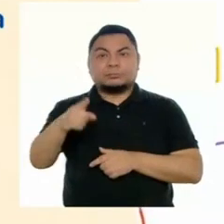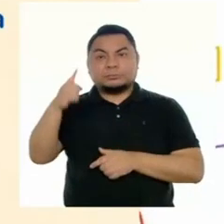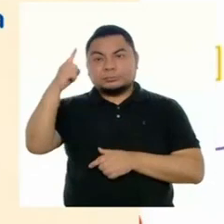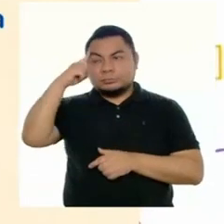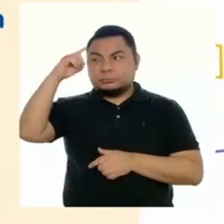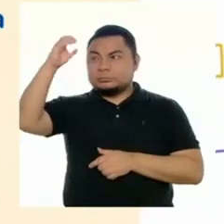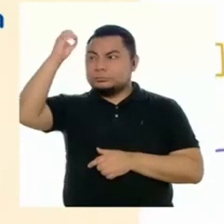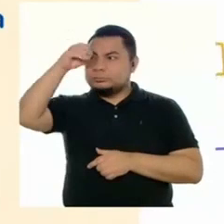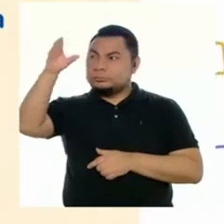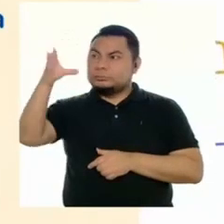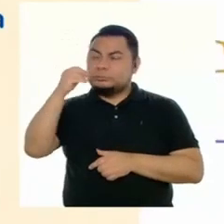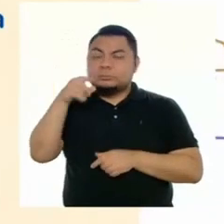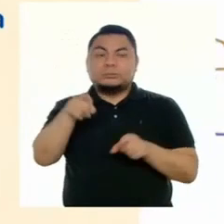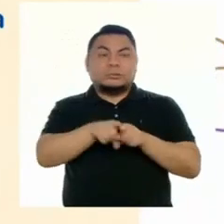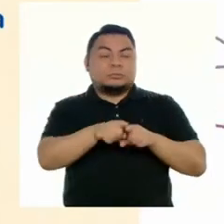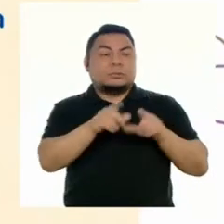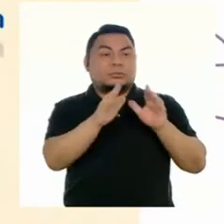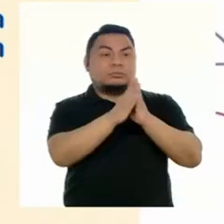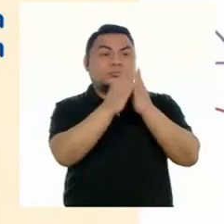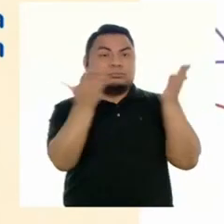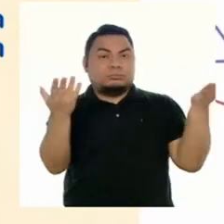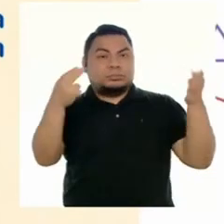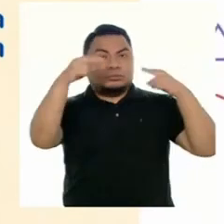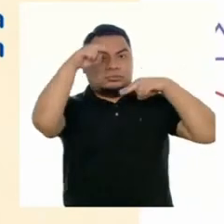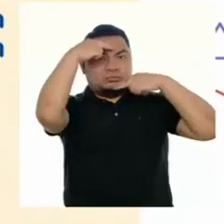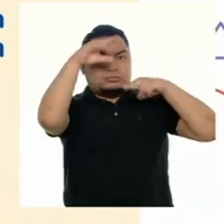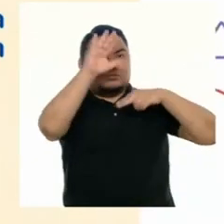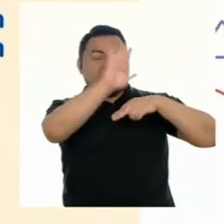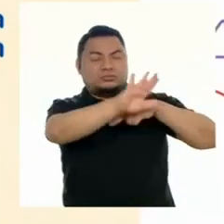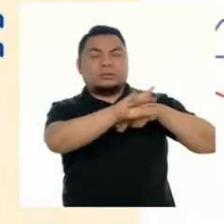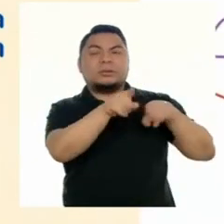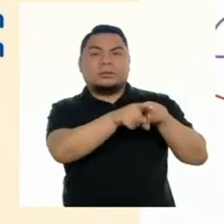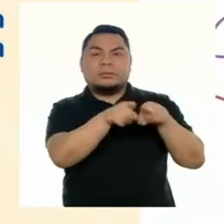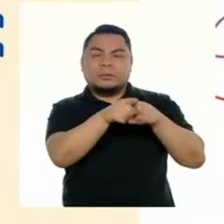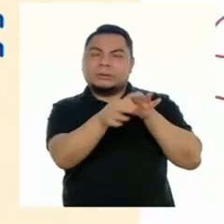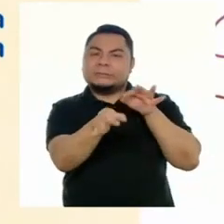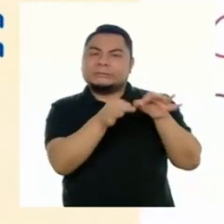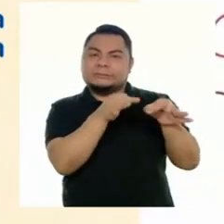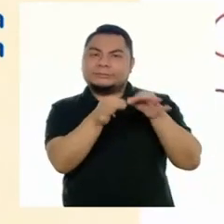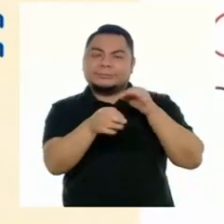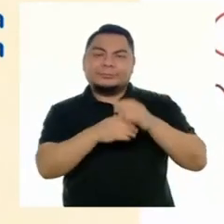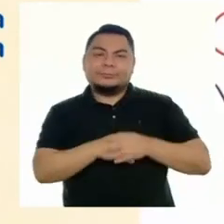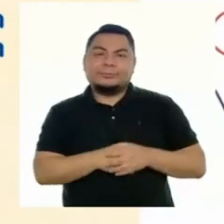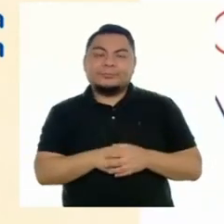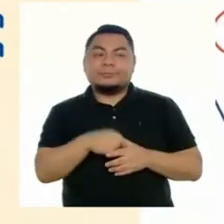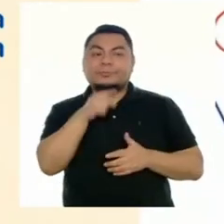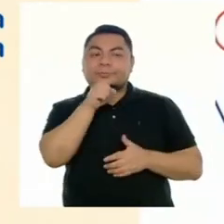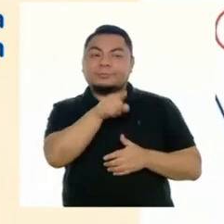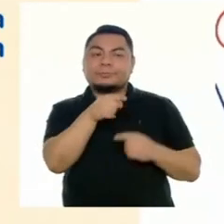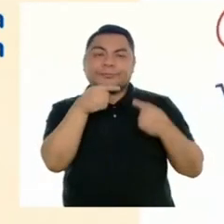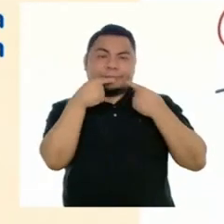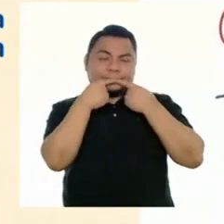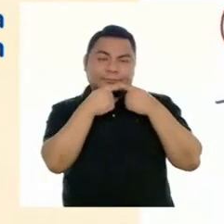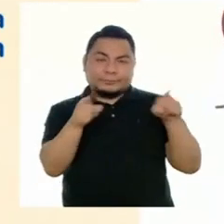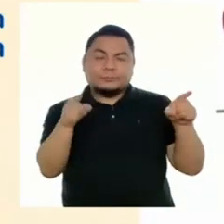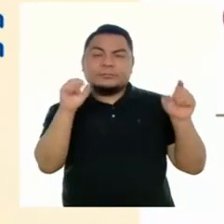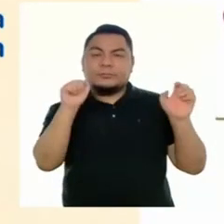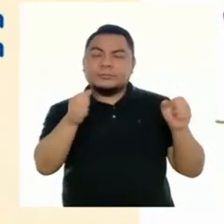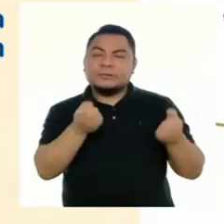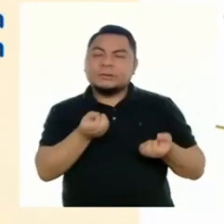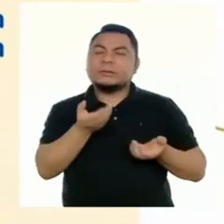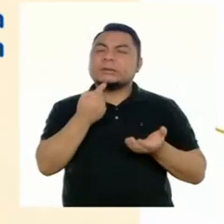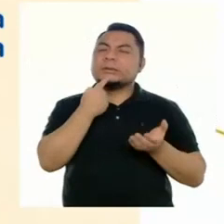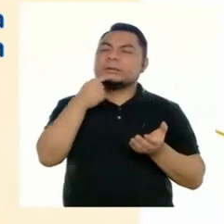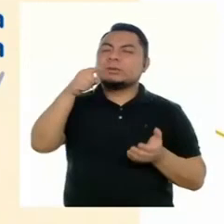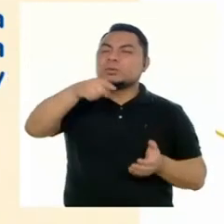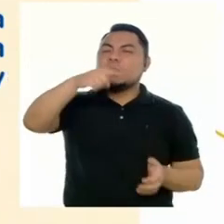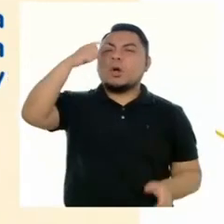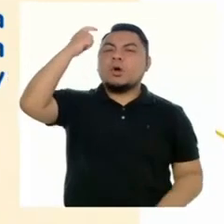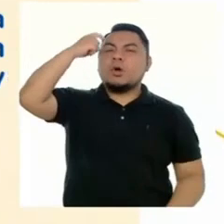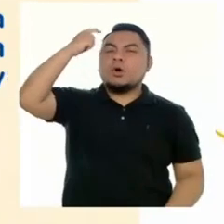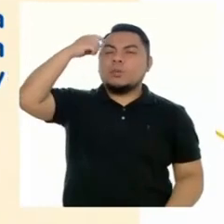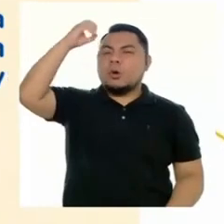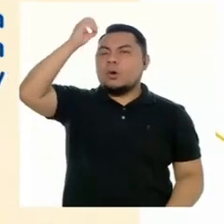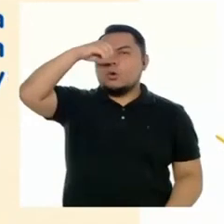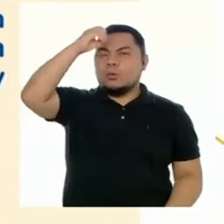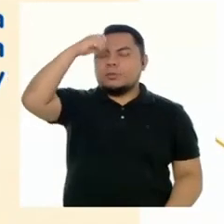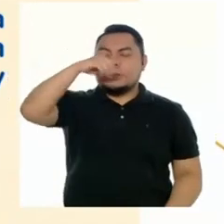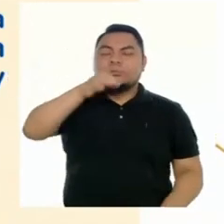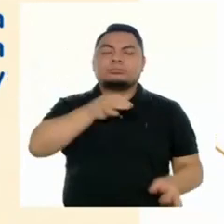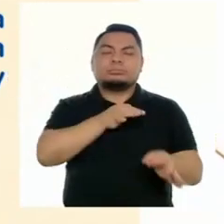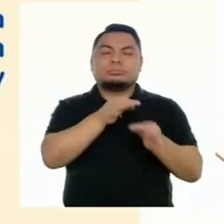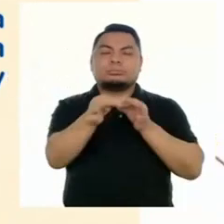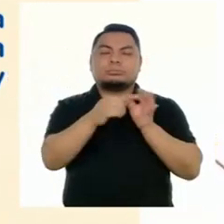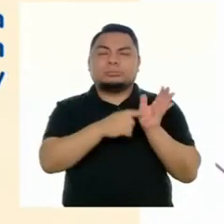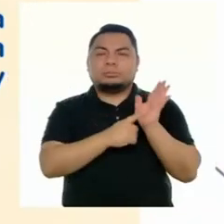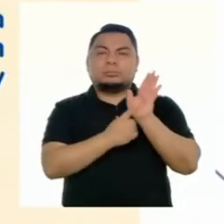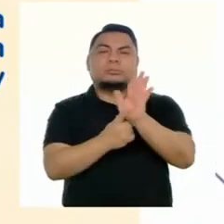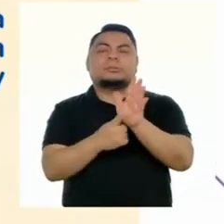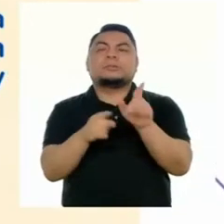hechos, los medios también interpretan la realidad. Sus mensajes reflejan su perspectiva y determinan